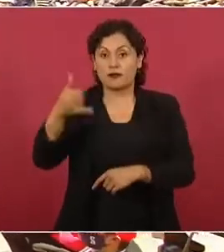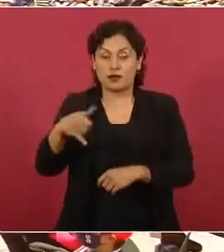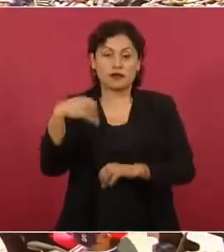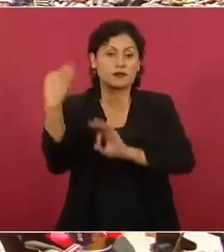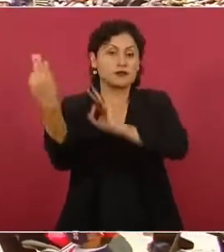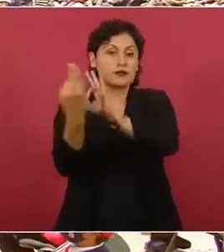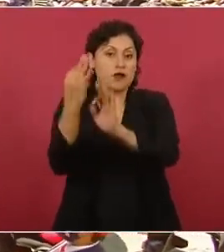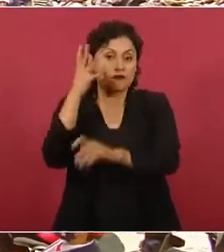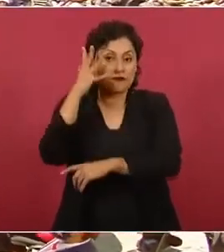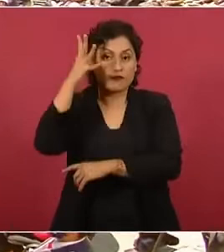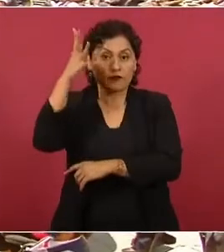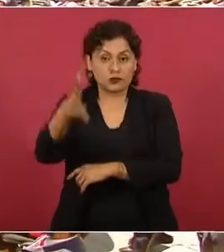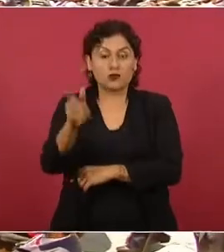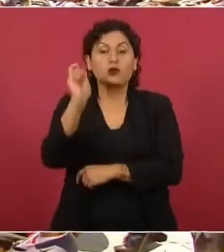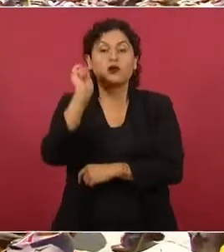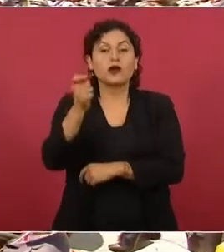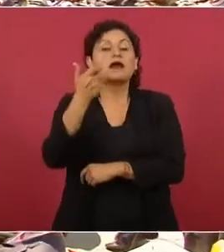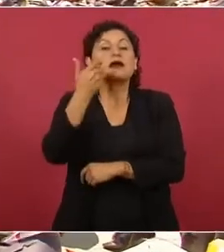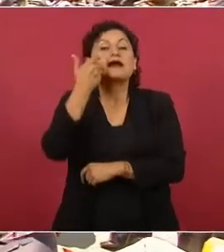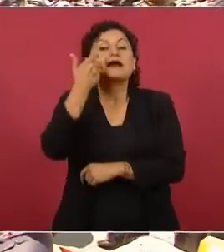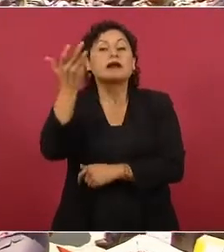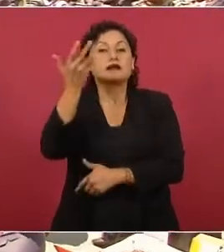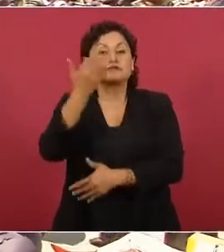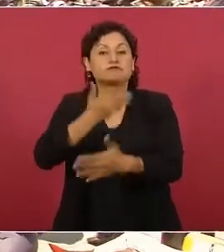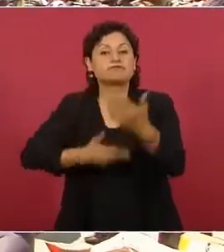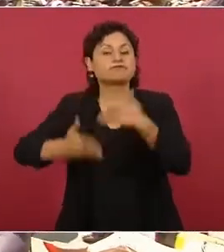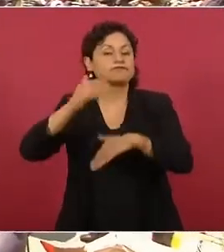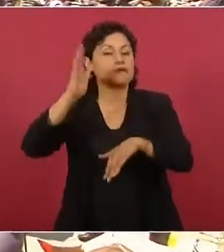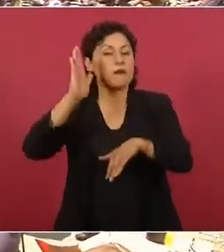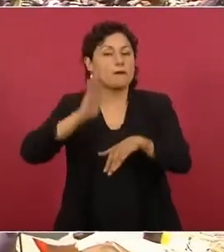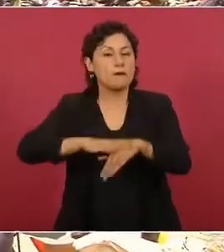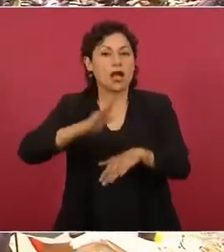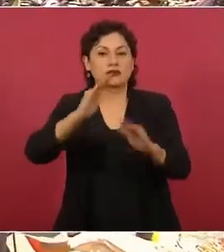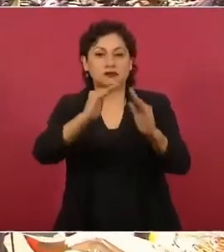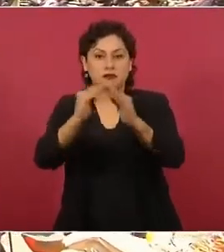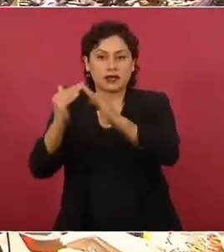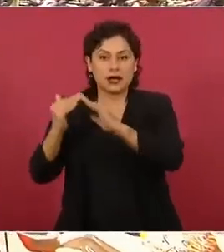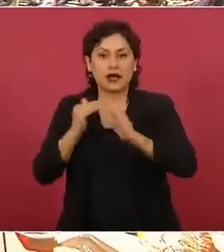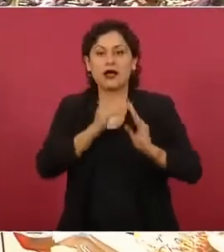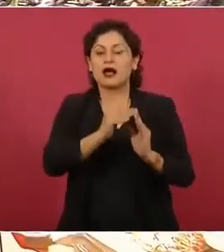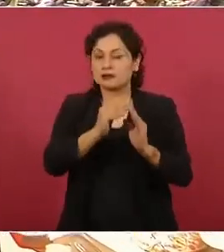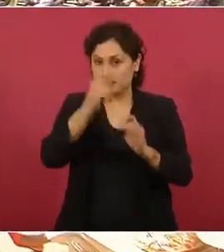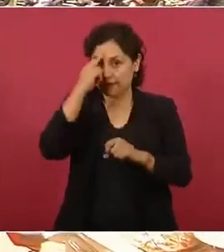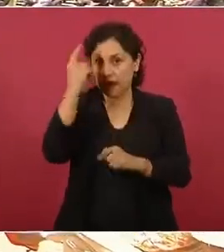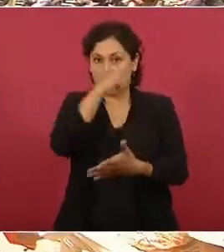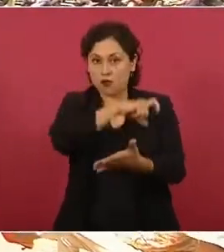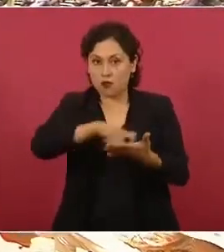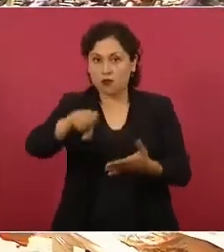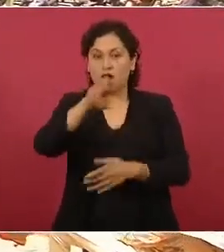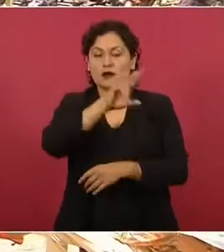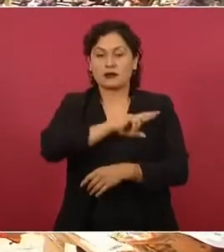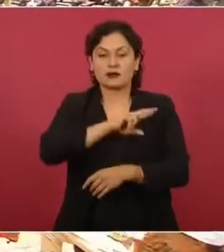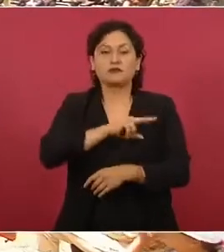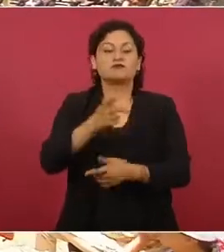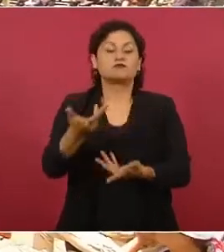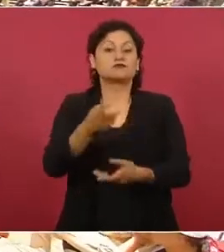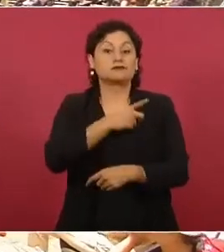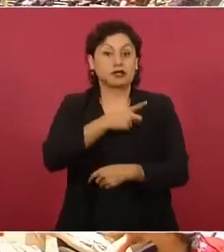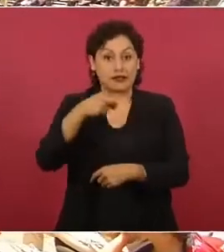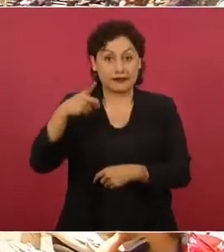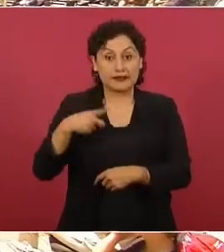de operación es elevar exponencialmente el número de viviendas financiadas, pero aprovechando con eficiencia y